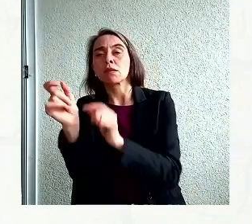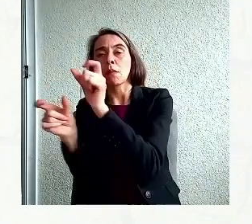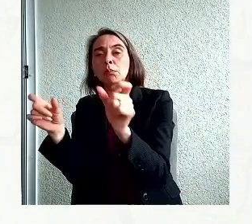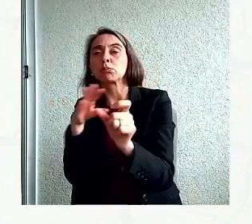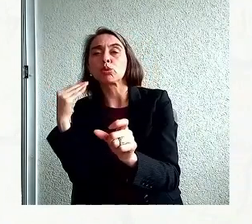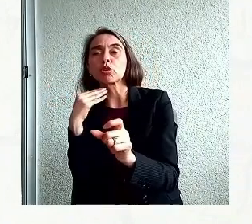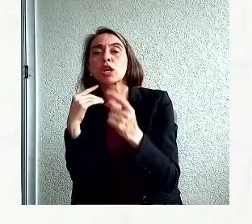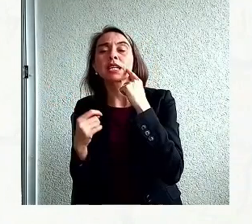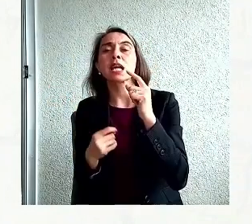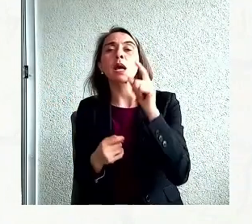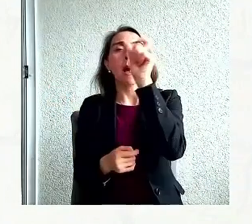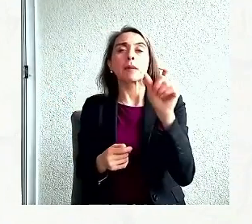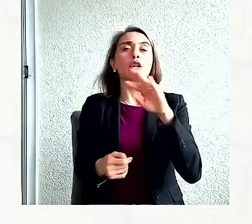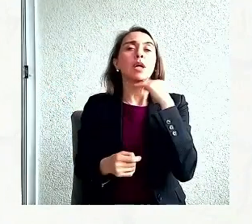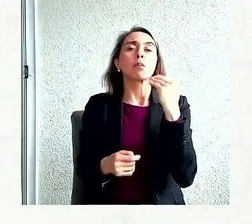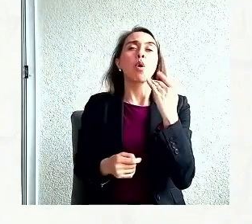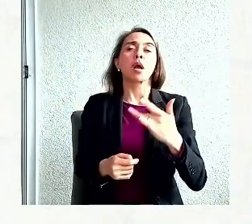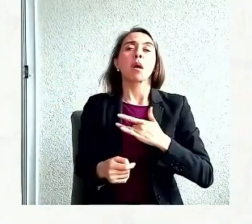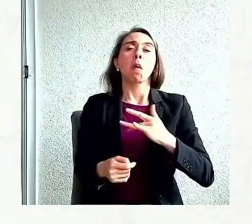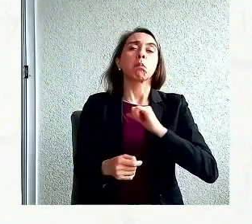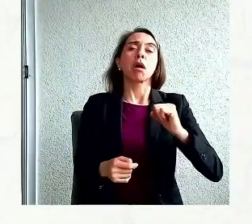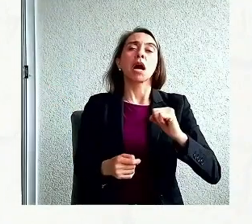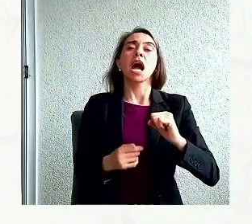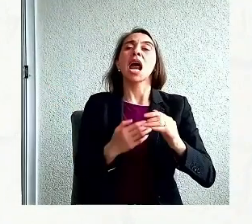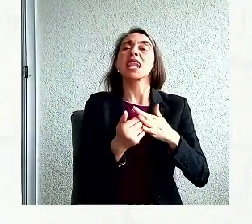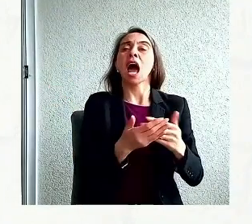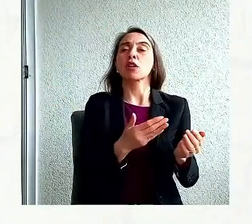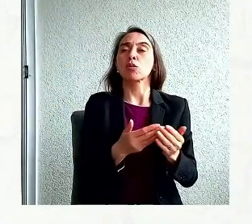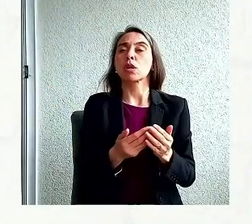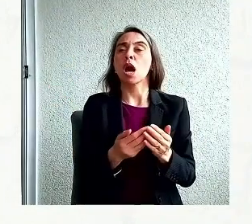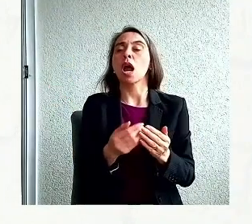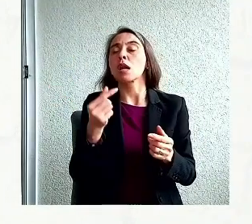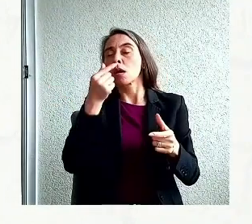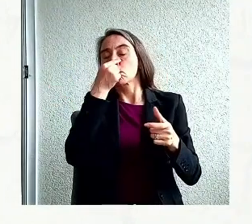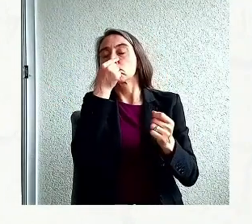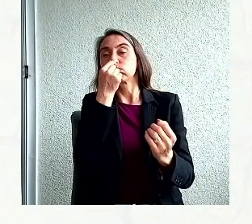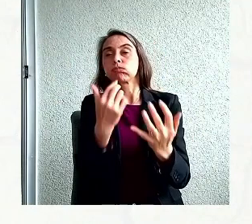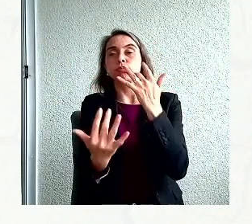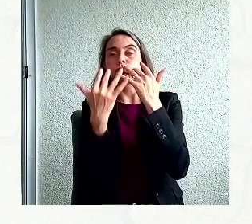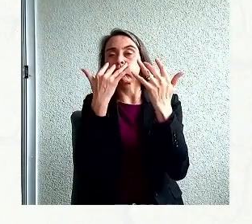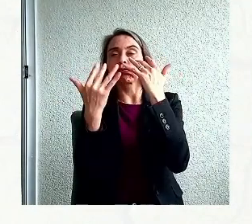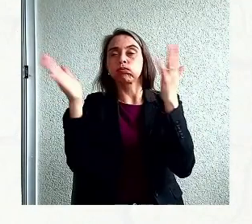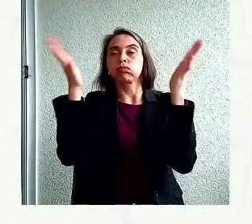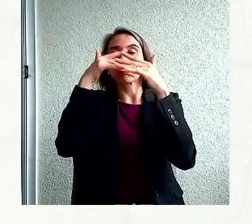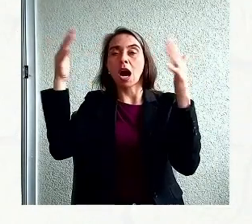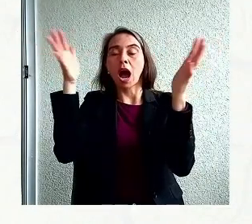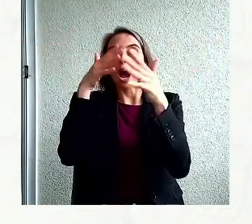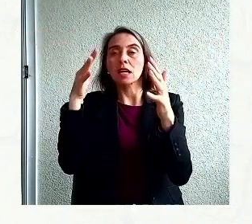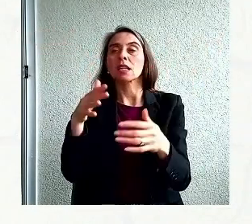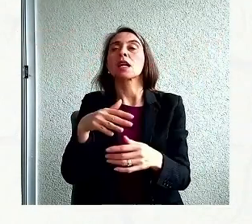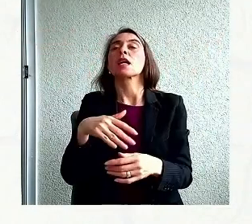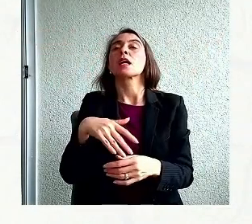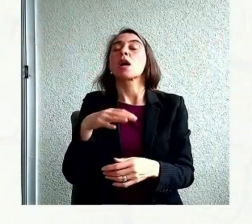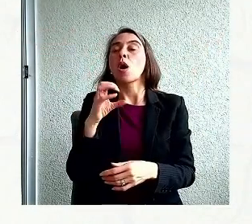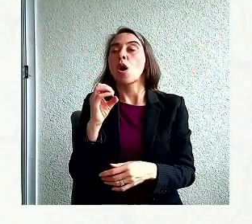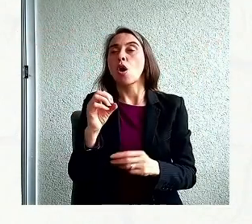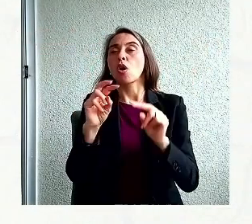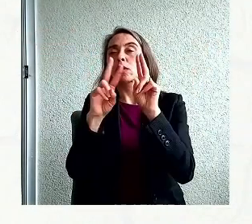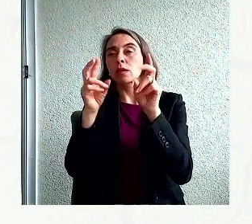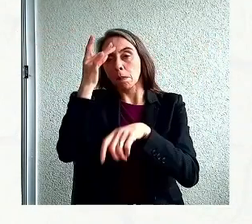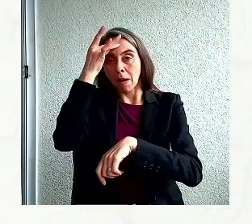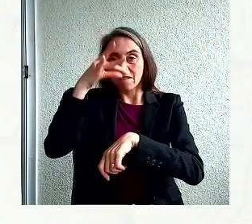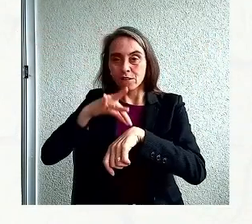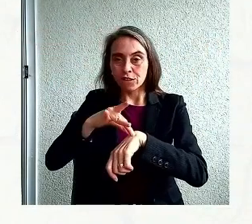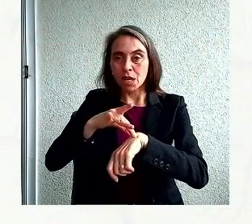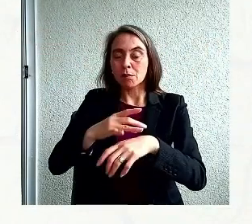del aire o incluso algunos temas médicos como de obesidad. O sea, es súper preocupante el tema. Así que muchas gracias por